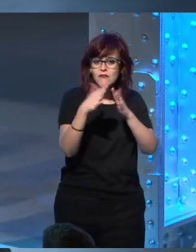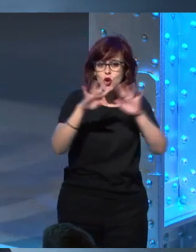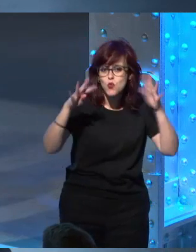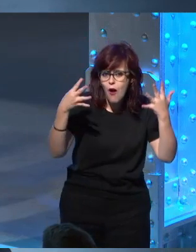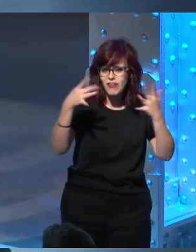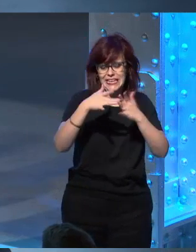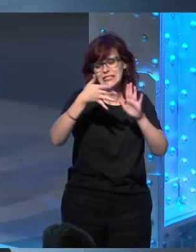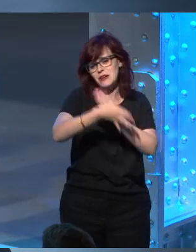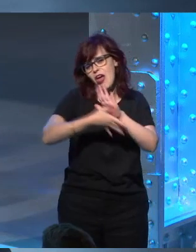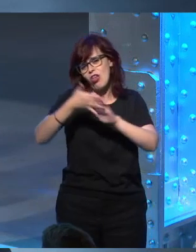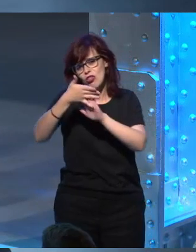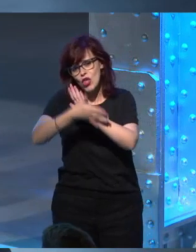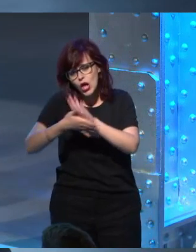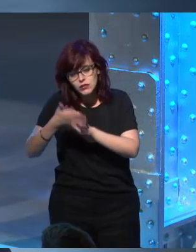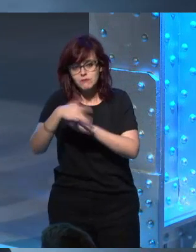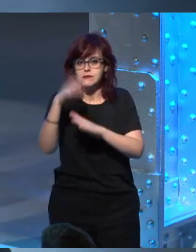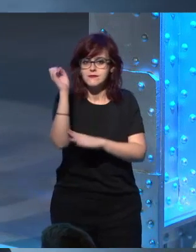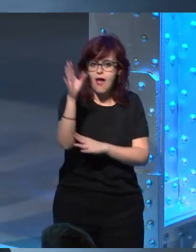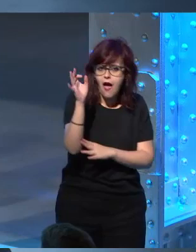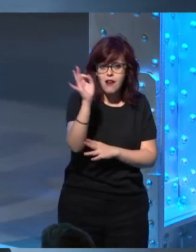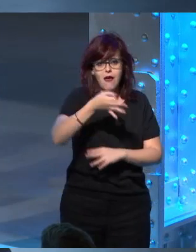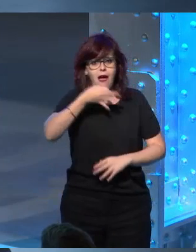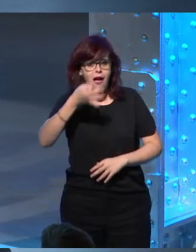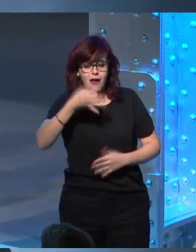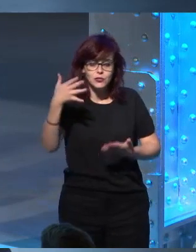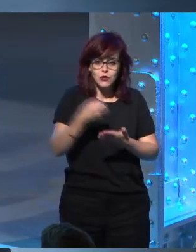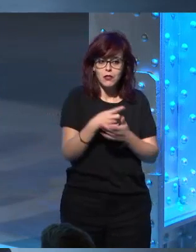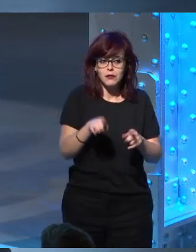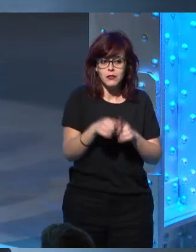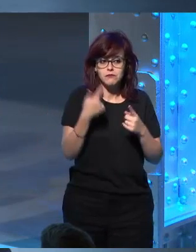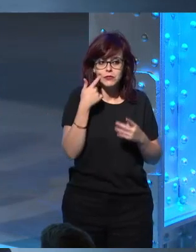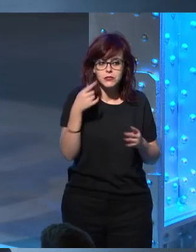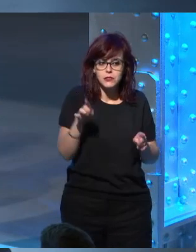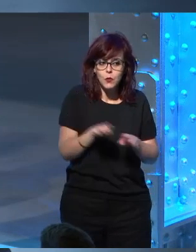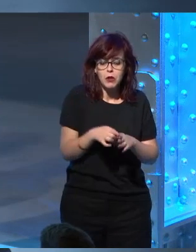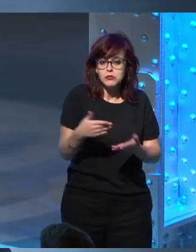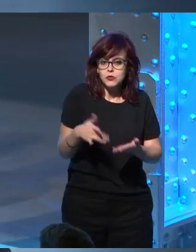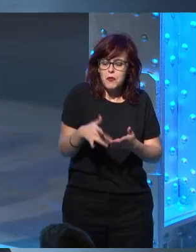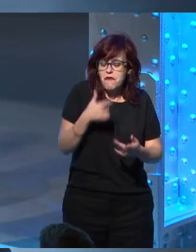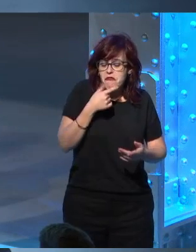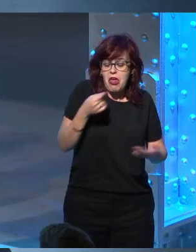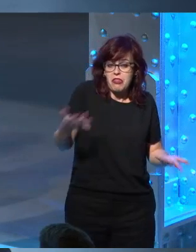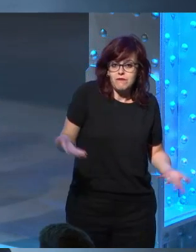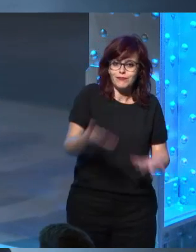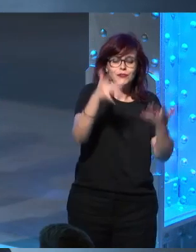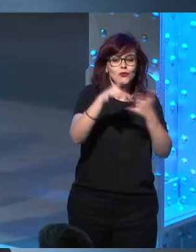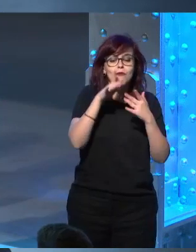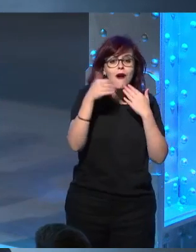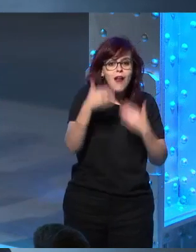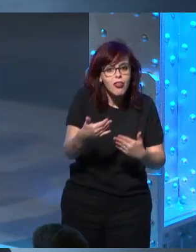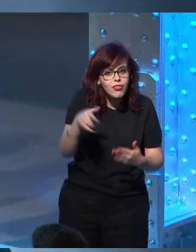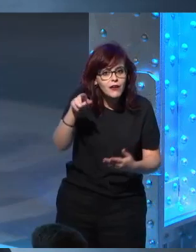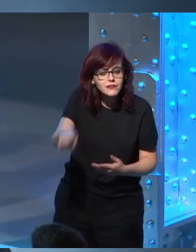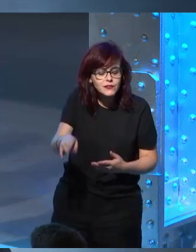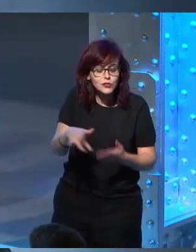de explicaciones, todo tipo de charlas. No haga así con el hombro. Es que es verdad, Sí, es que sí. nos ha ayudado a ser mejores y más